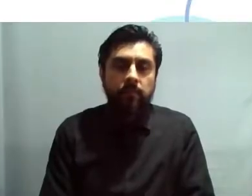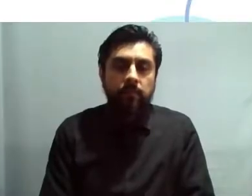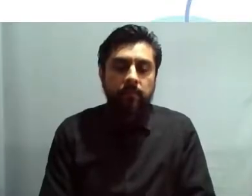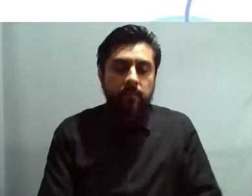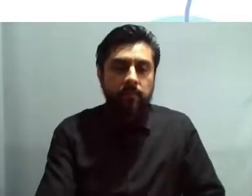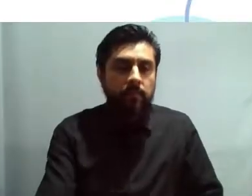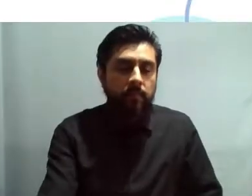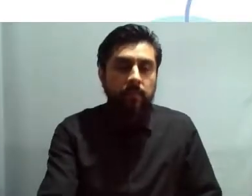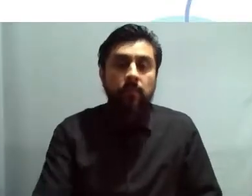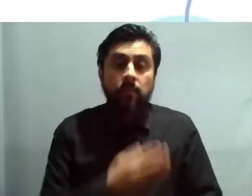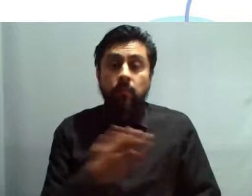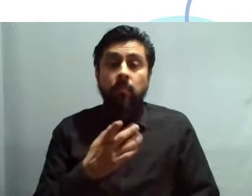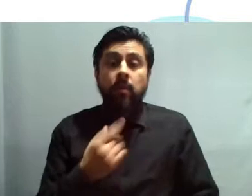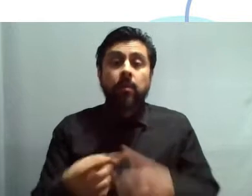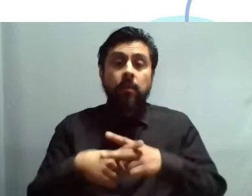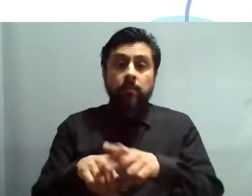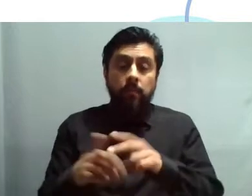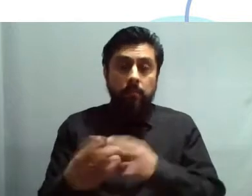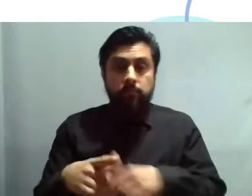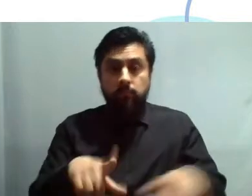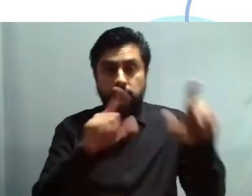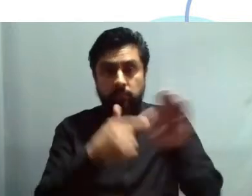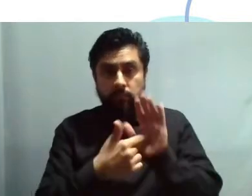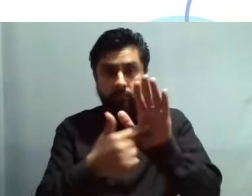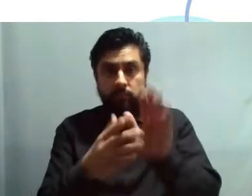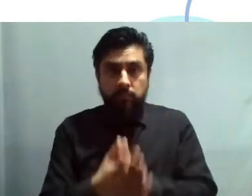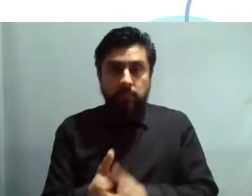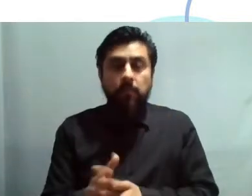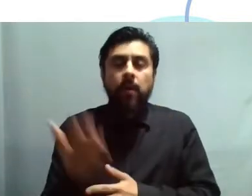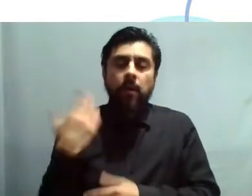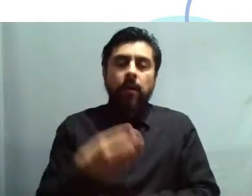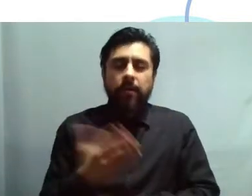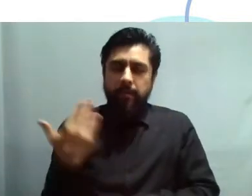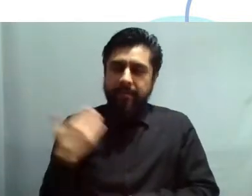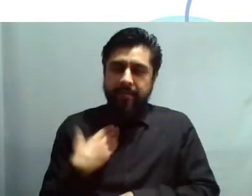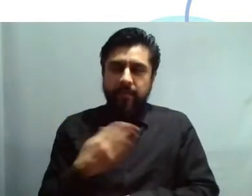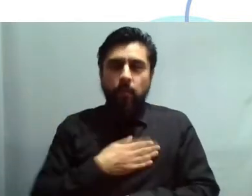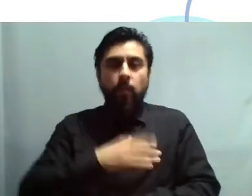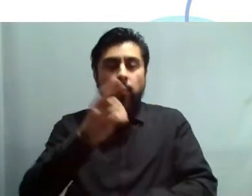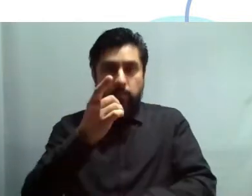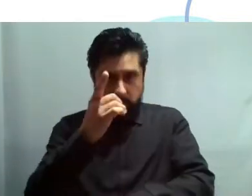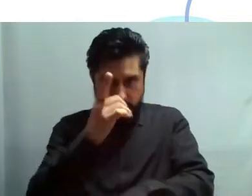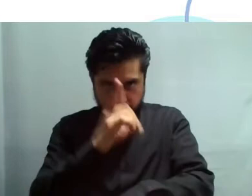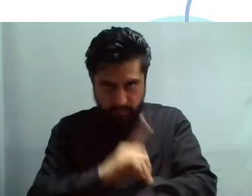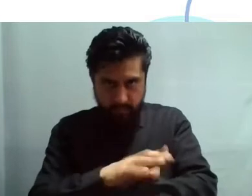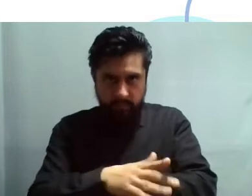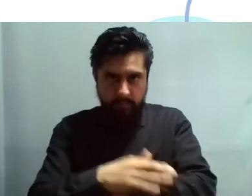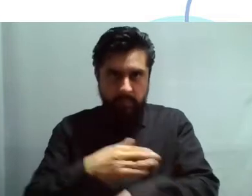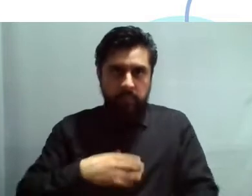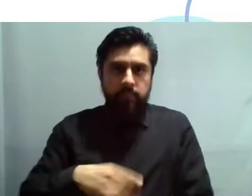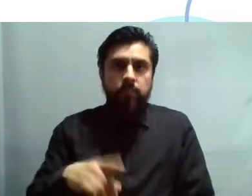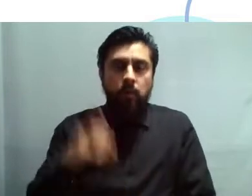Bueno, vamos a iniciar la presentación. Primero que nada, muy buenos días. Soy el doctor Benjamín Ayala,